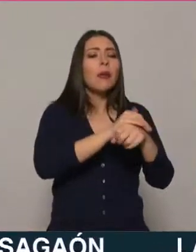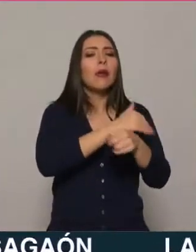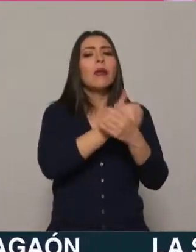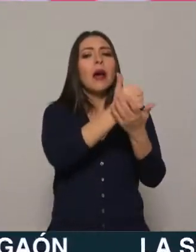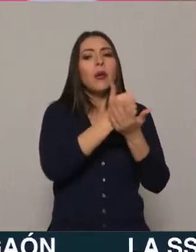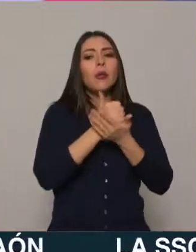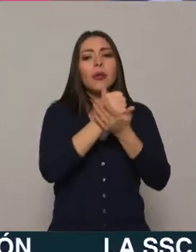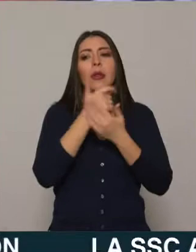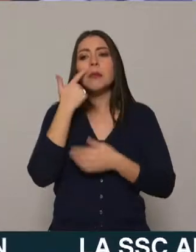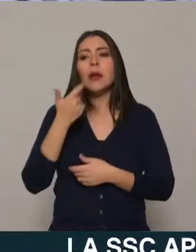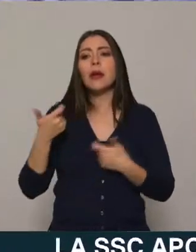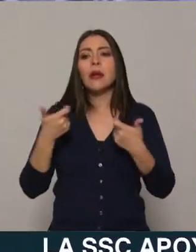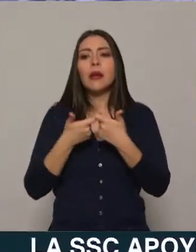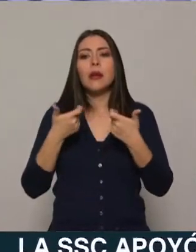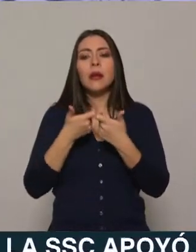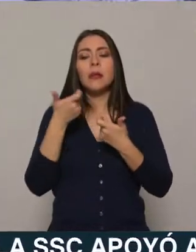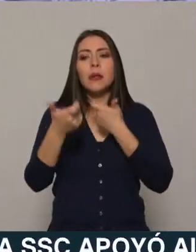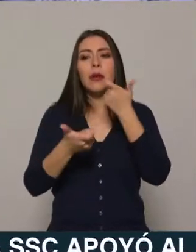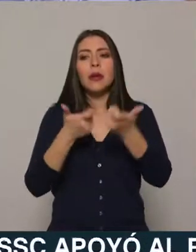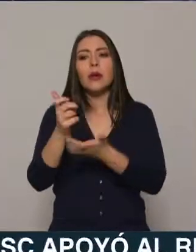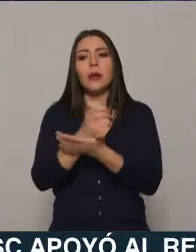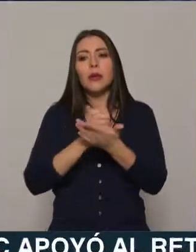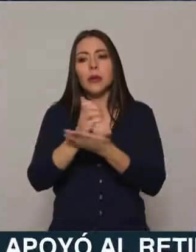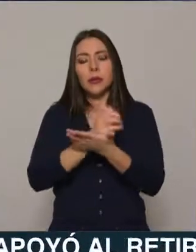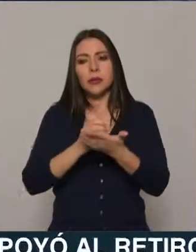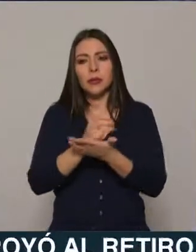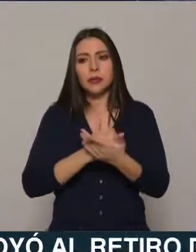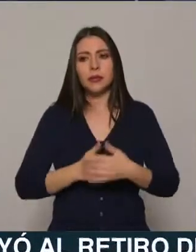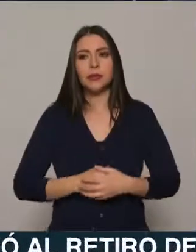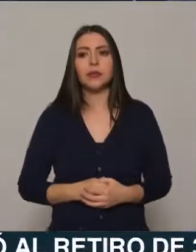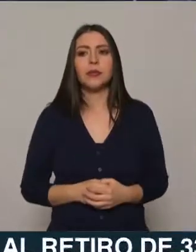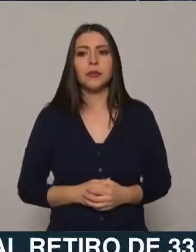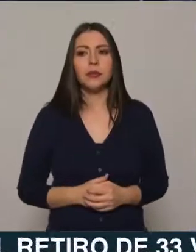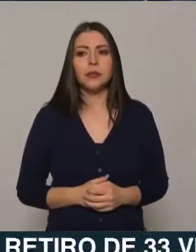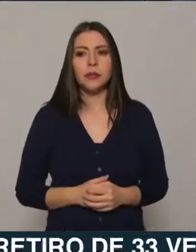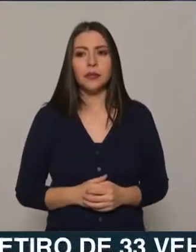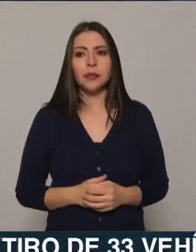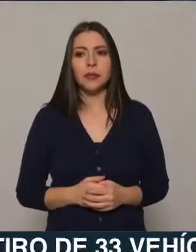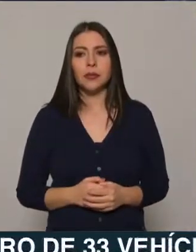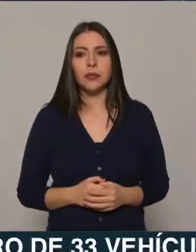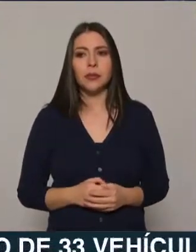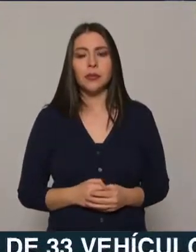sus tratamientos. Con imágenes de Jorge Barajas, Mariana Sánchez, 21 Noticias.